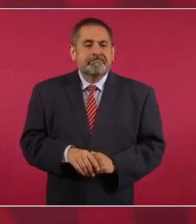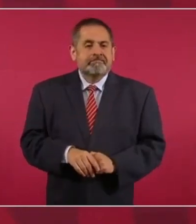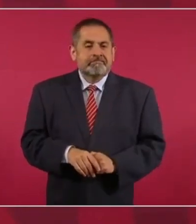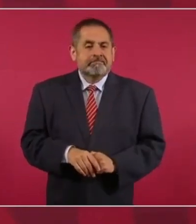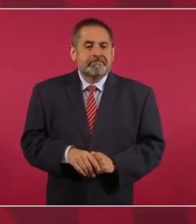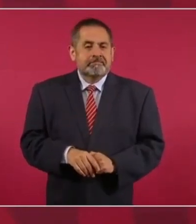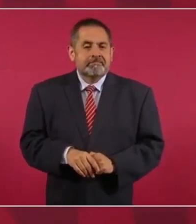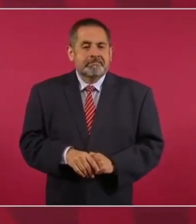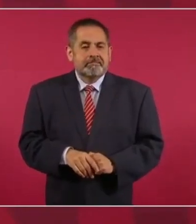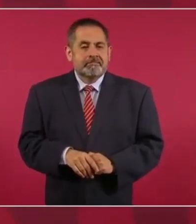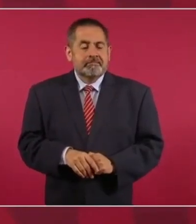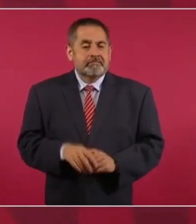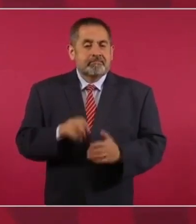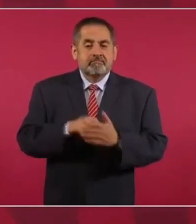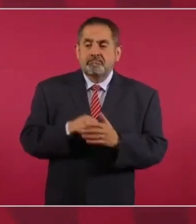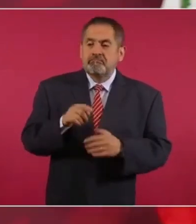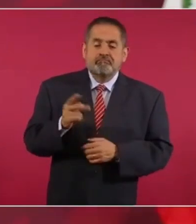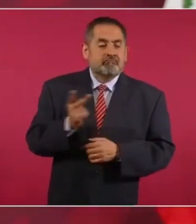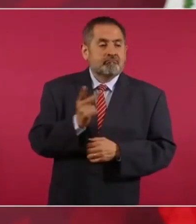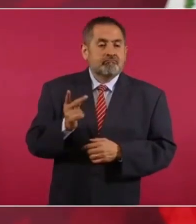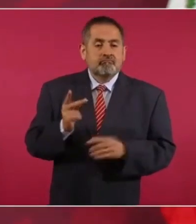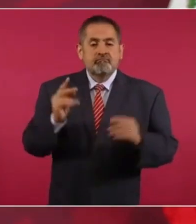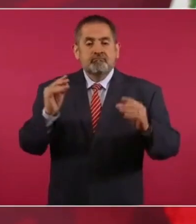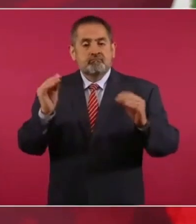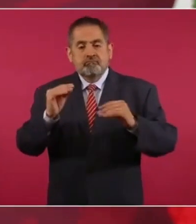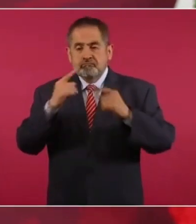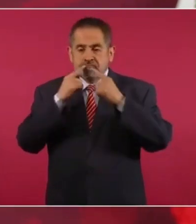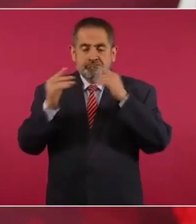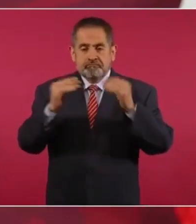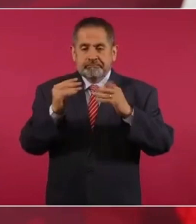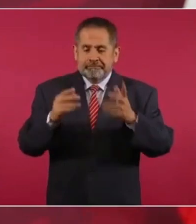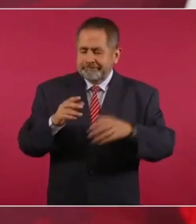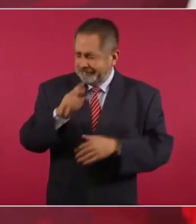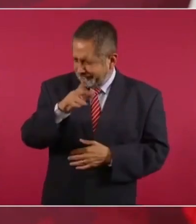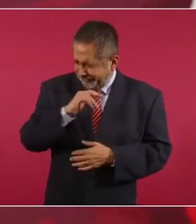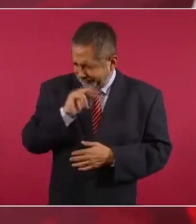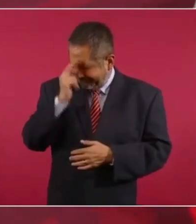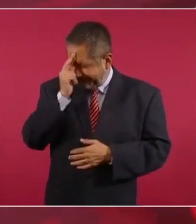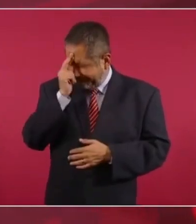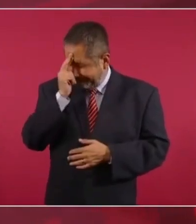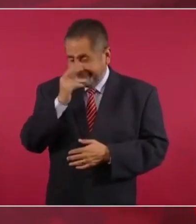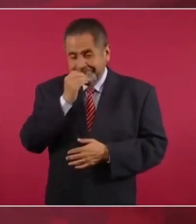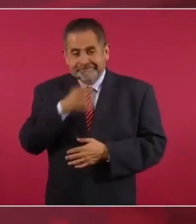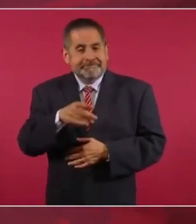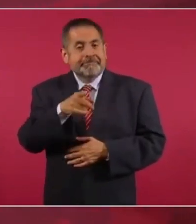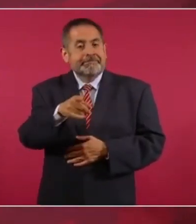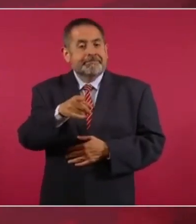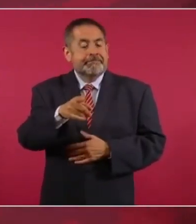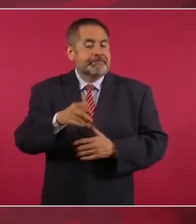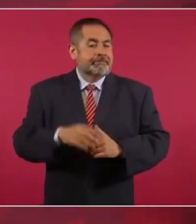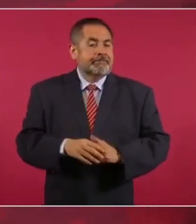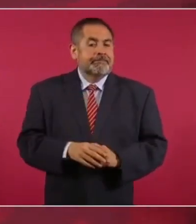Se está en un debate, yo me acuerdo de eso,